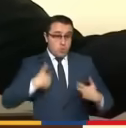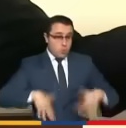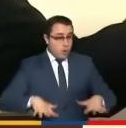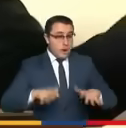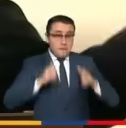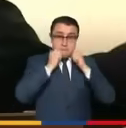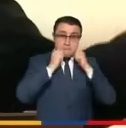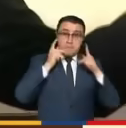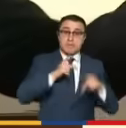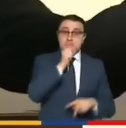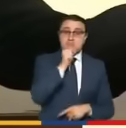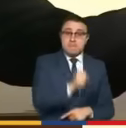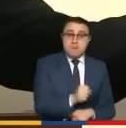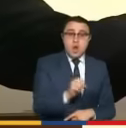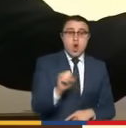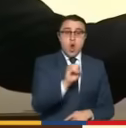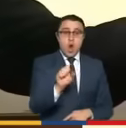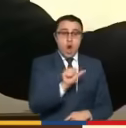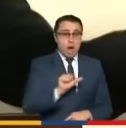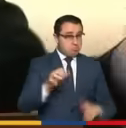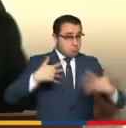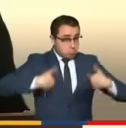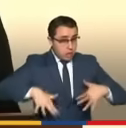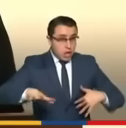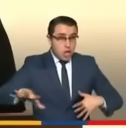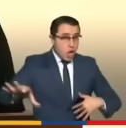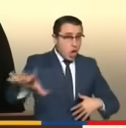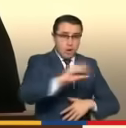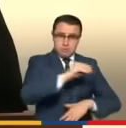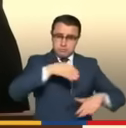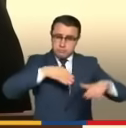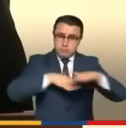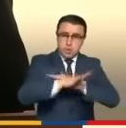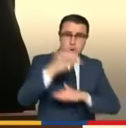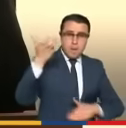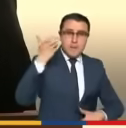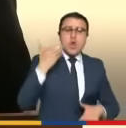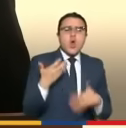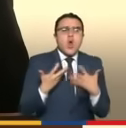una pensión en Colombia? Pues produciendo,